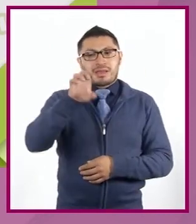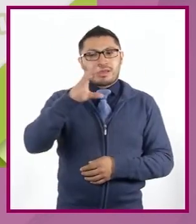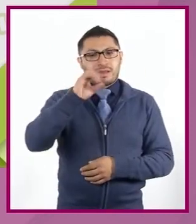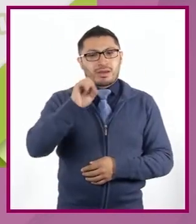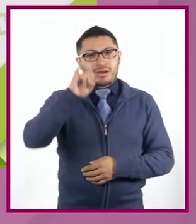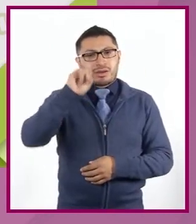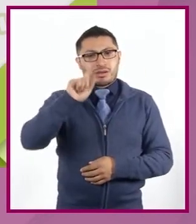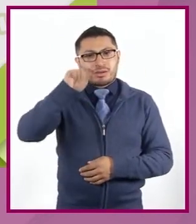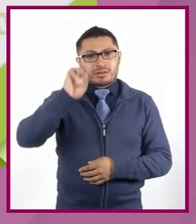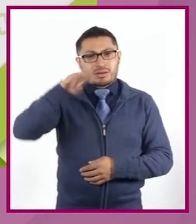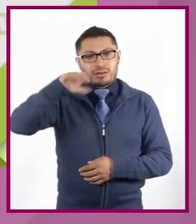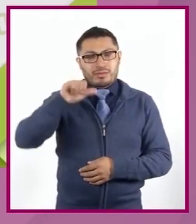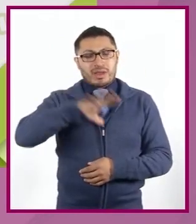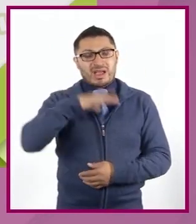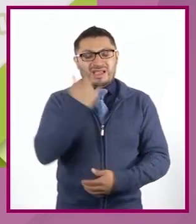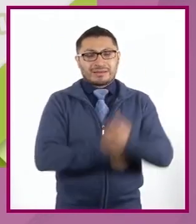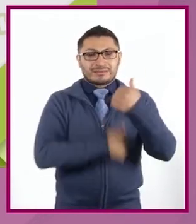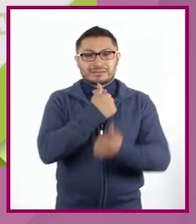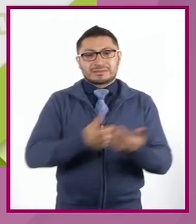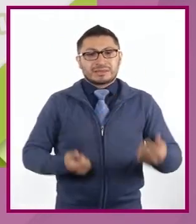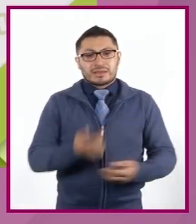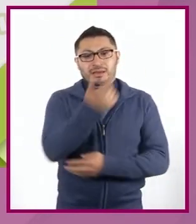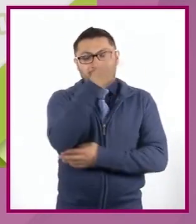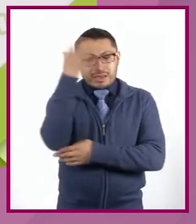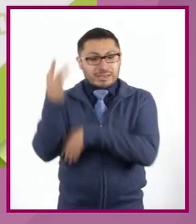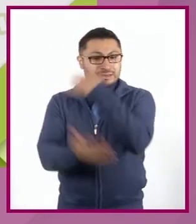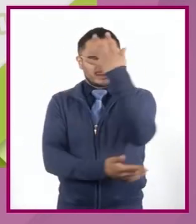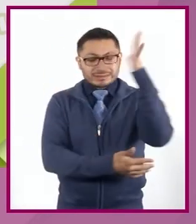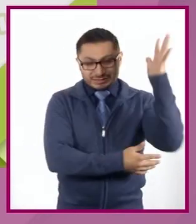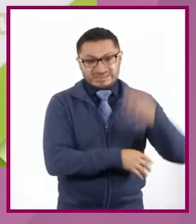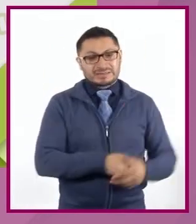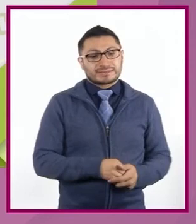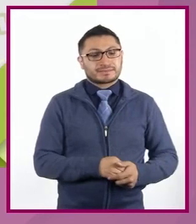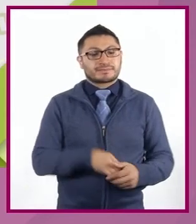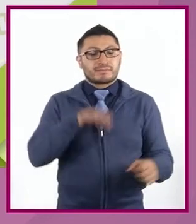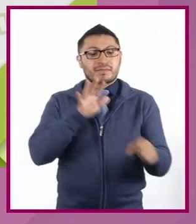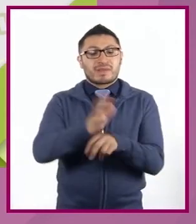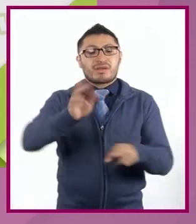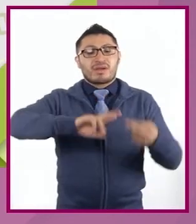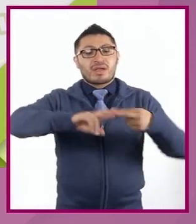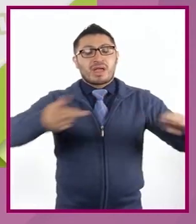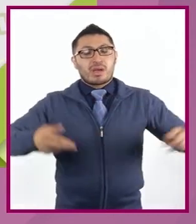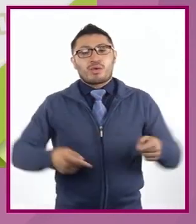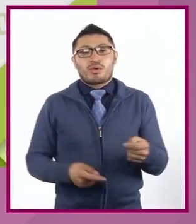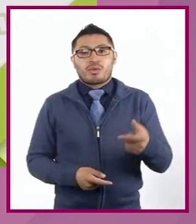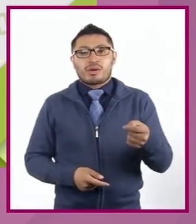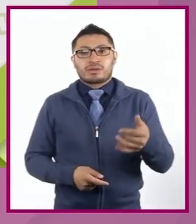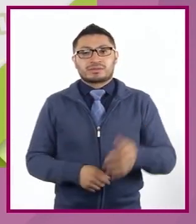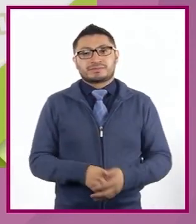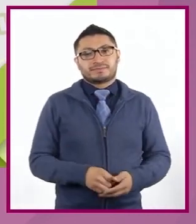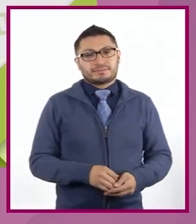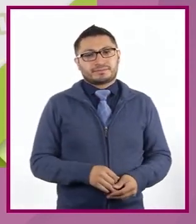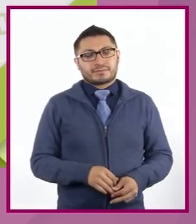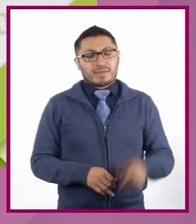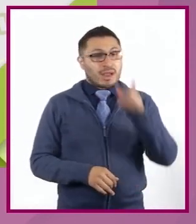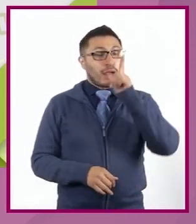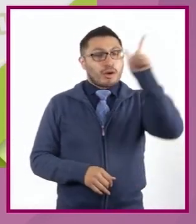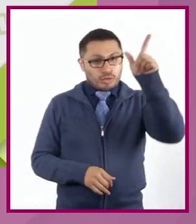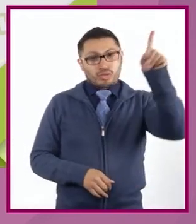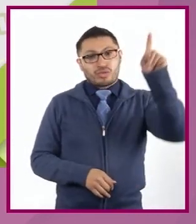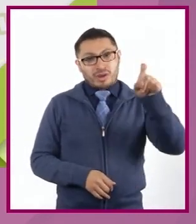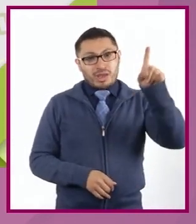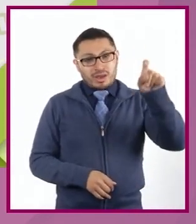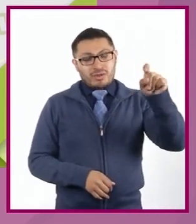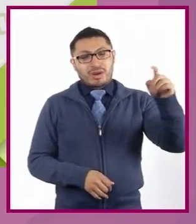la competencia? Selva. ¿Cuáles son los recursos limitados? Luz,